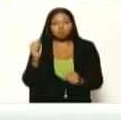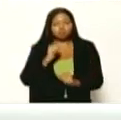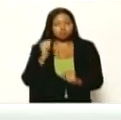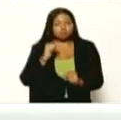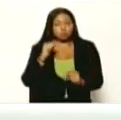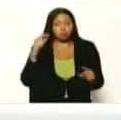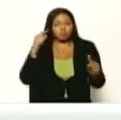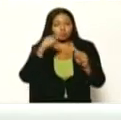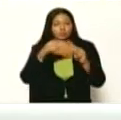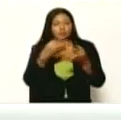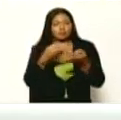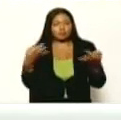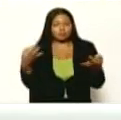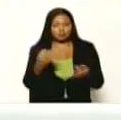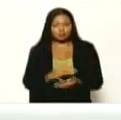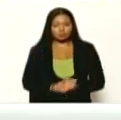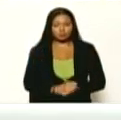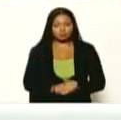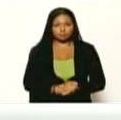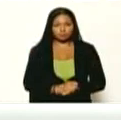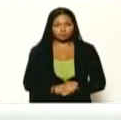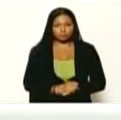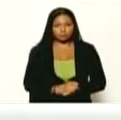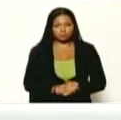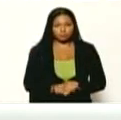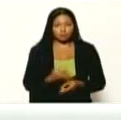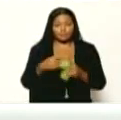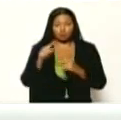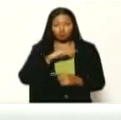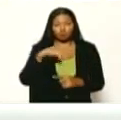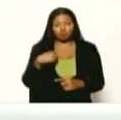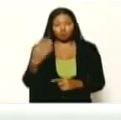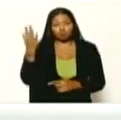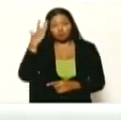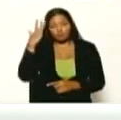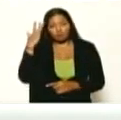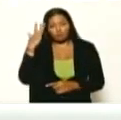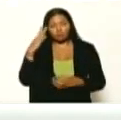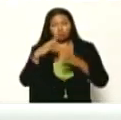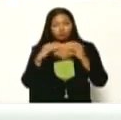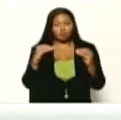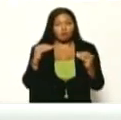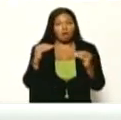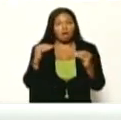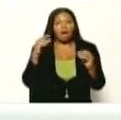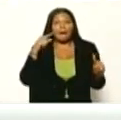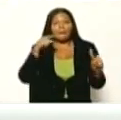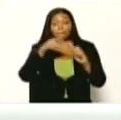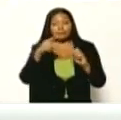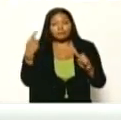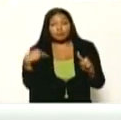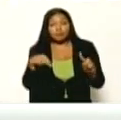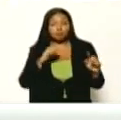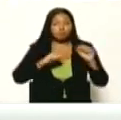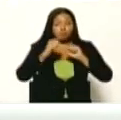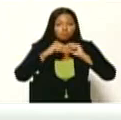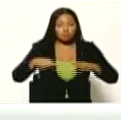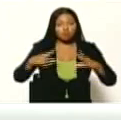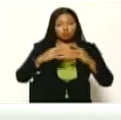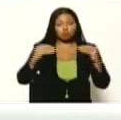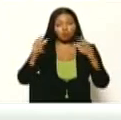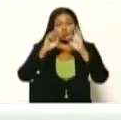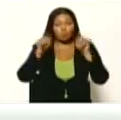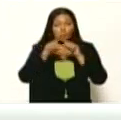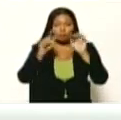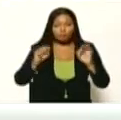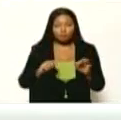meta. Pero nosotros sabemos colocarnos grandes metas y desplegar grandes